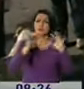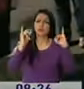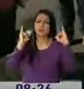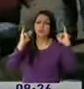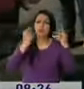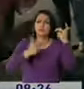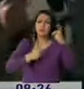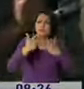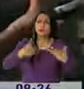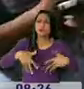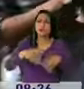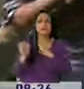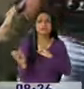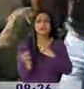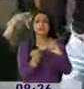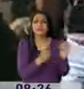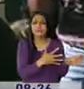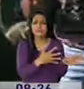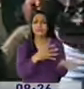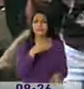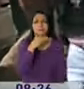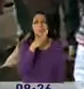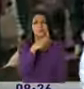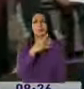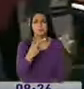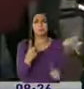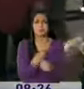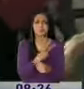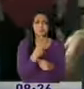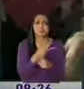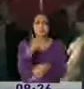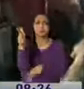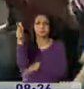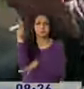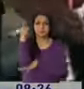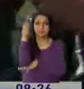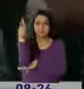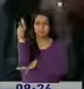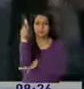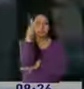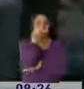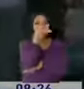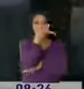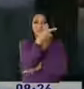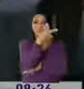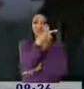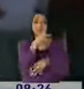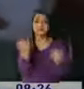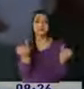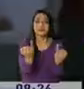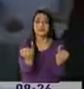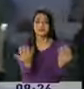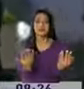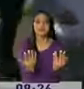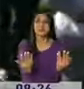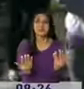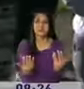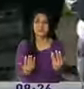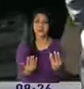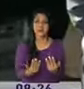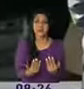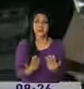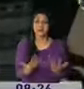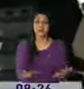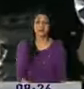de los vecinos, está bastante descuidado. Yo quisiera que también enfoquemos un poco esta parte del césped que tiene días,